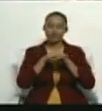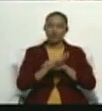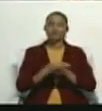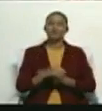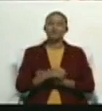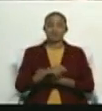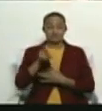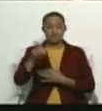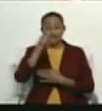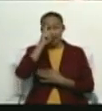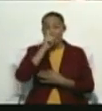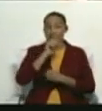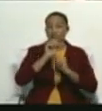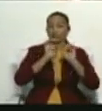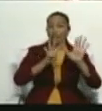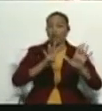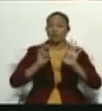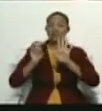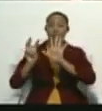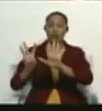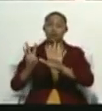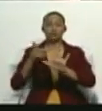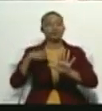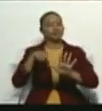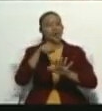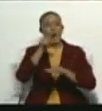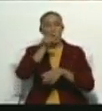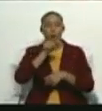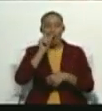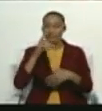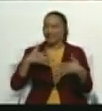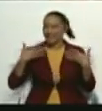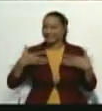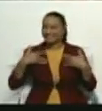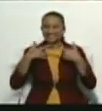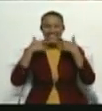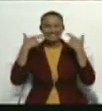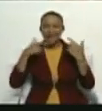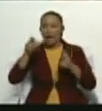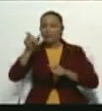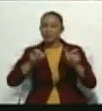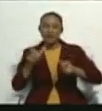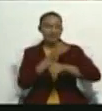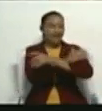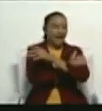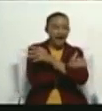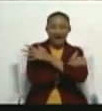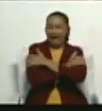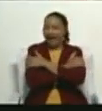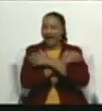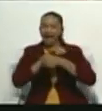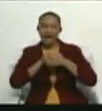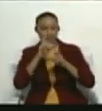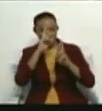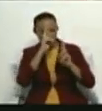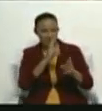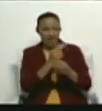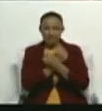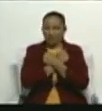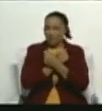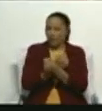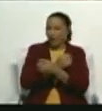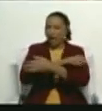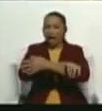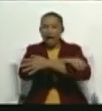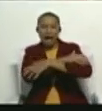de ese momento. Y lo vimos con su energía y el pueblo se le acercaba y con cariño, con respeto, con amor. Hoy